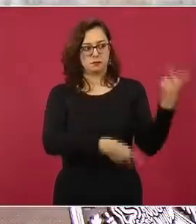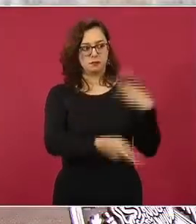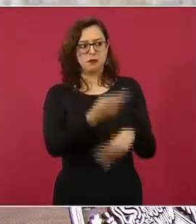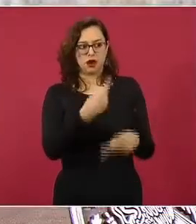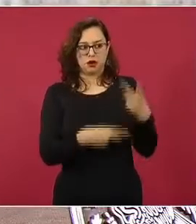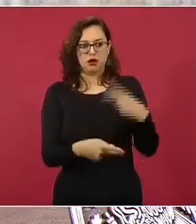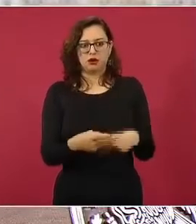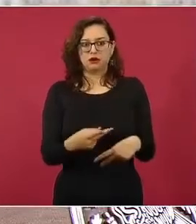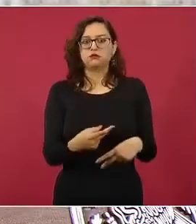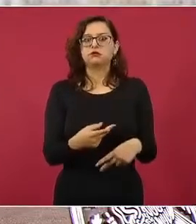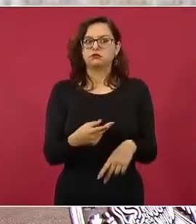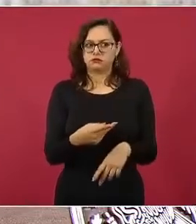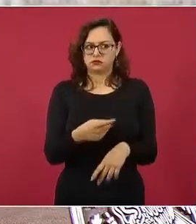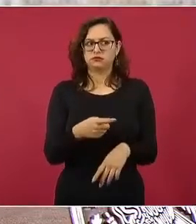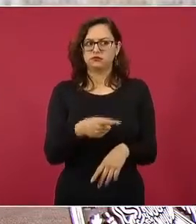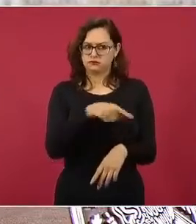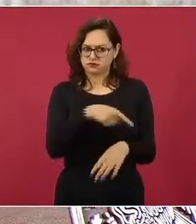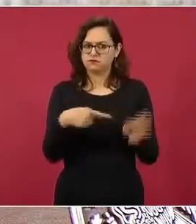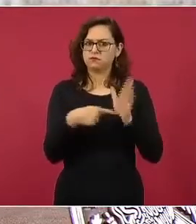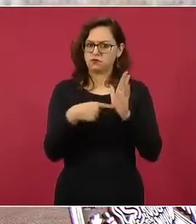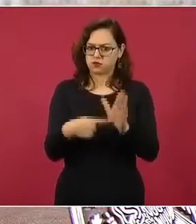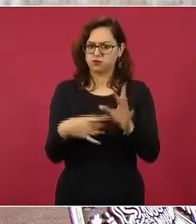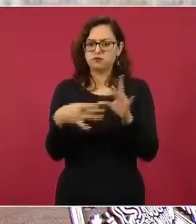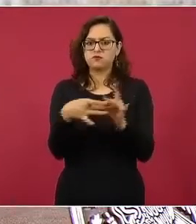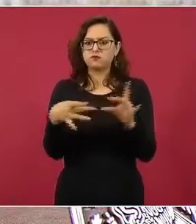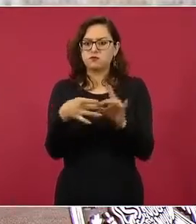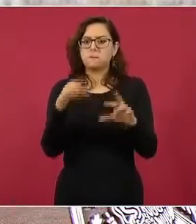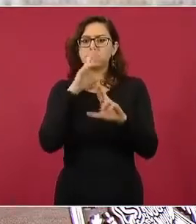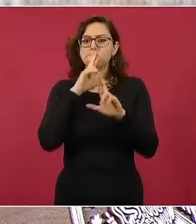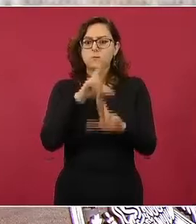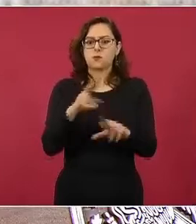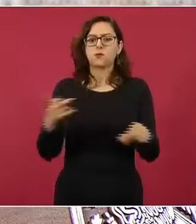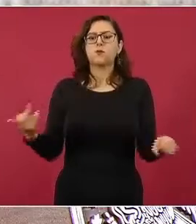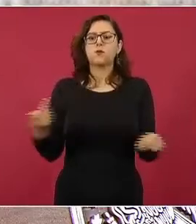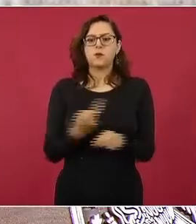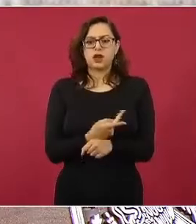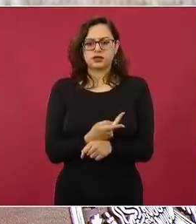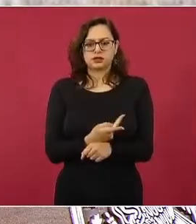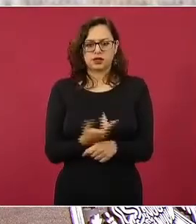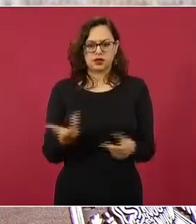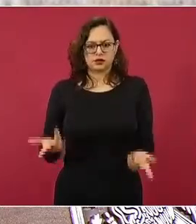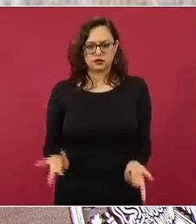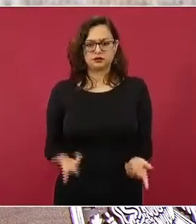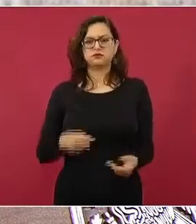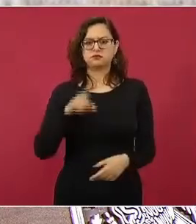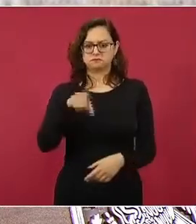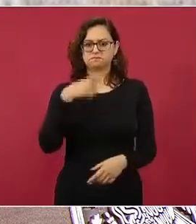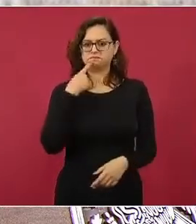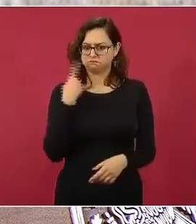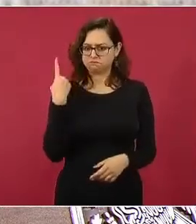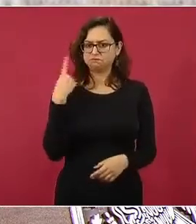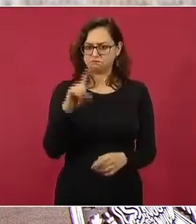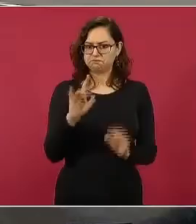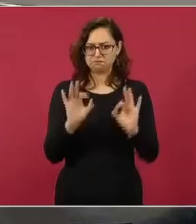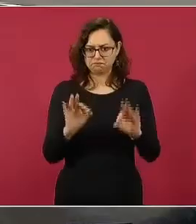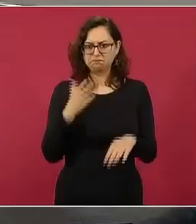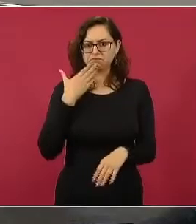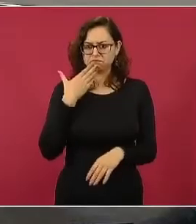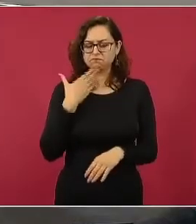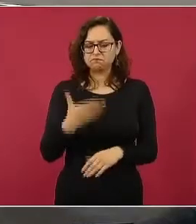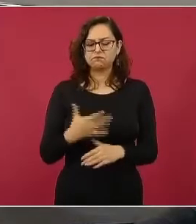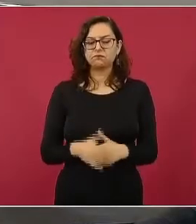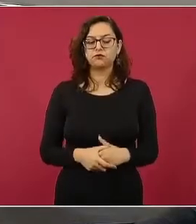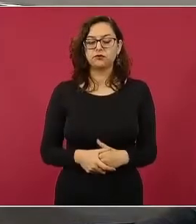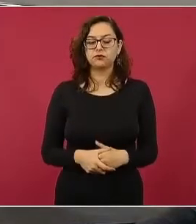tiene que dar respuesta. Nosotros tenemos la obligación de garantizar el voto libre